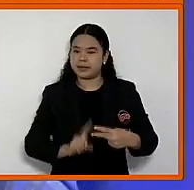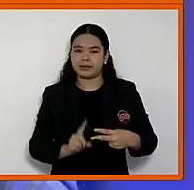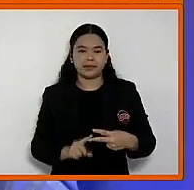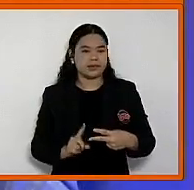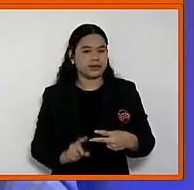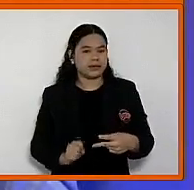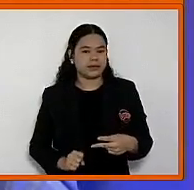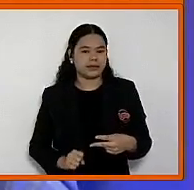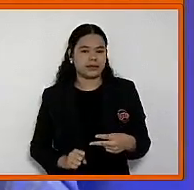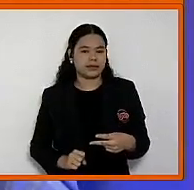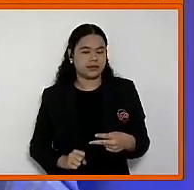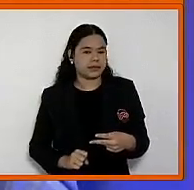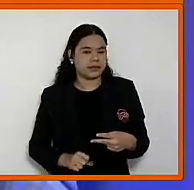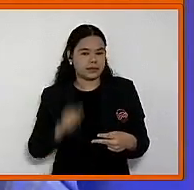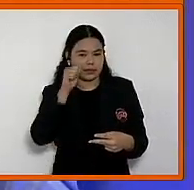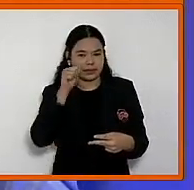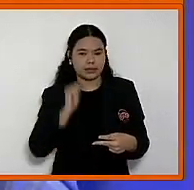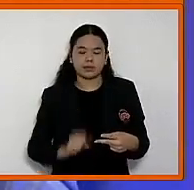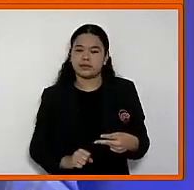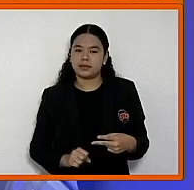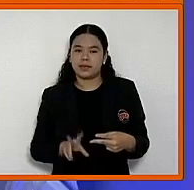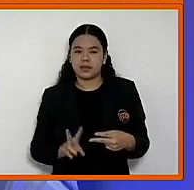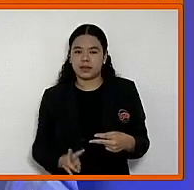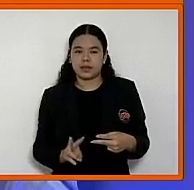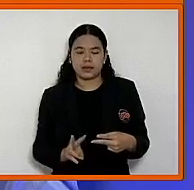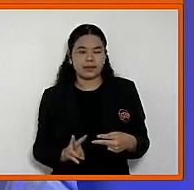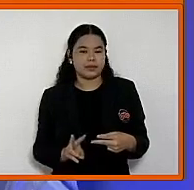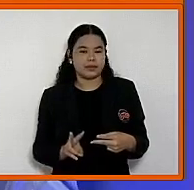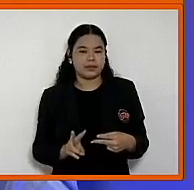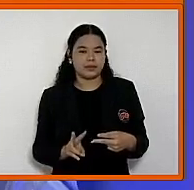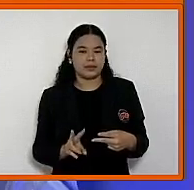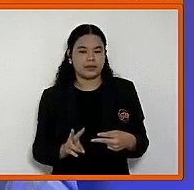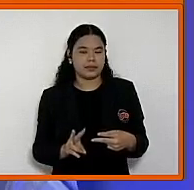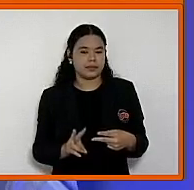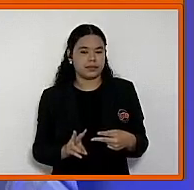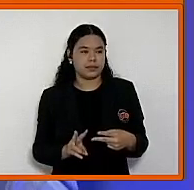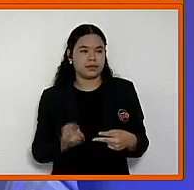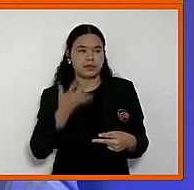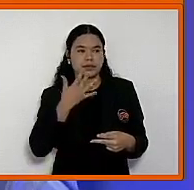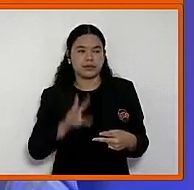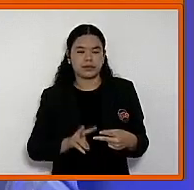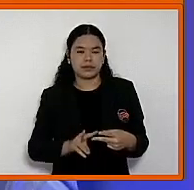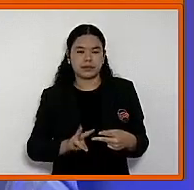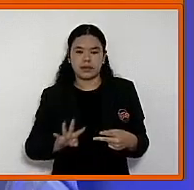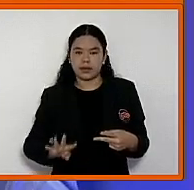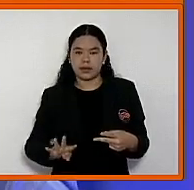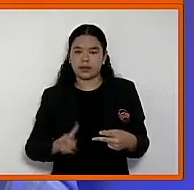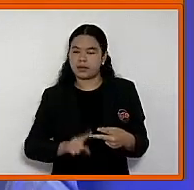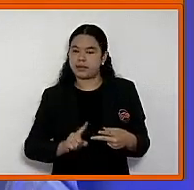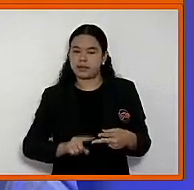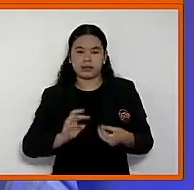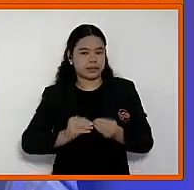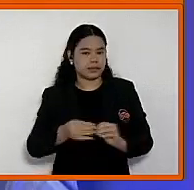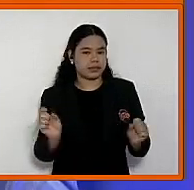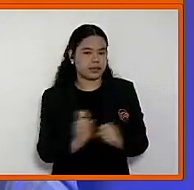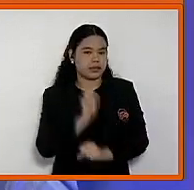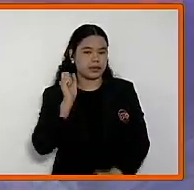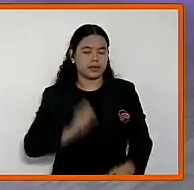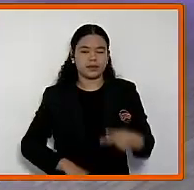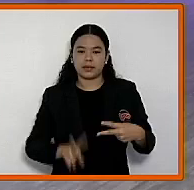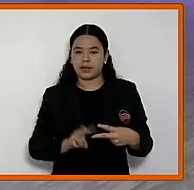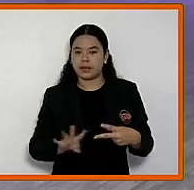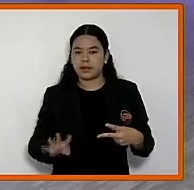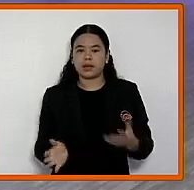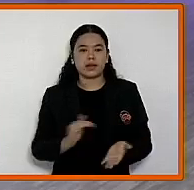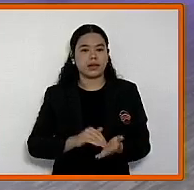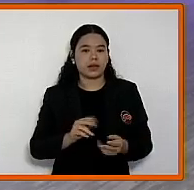primer dígito. Atento, porque este es el 2. Segundo dígito. Suerte, porque este es el 4. Segundo número ganador, 24, con